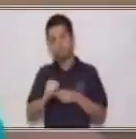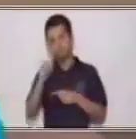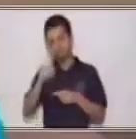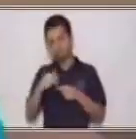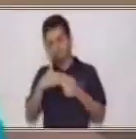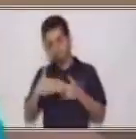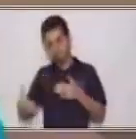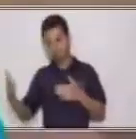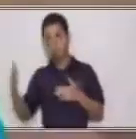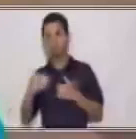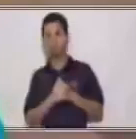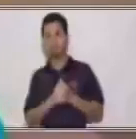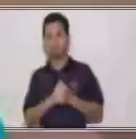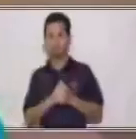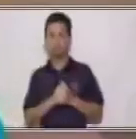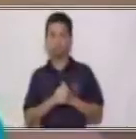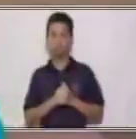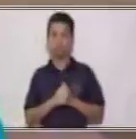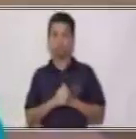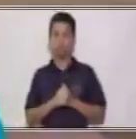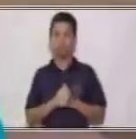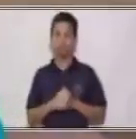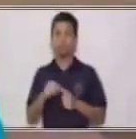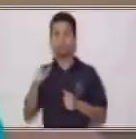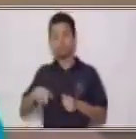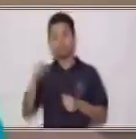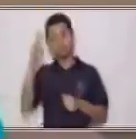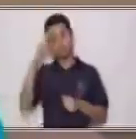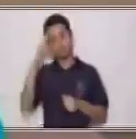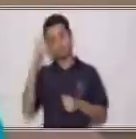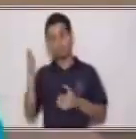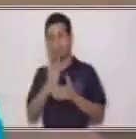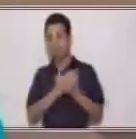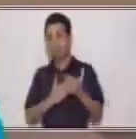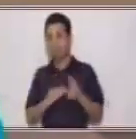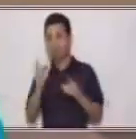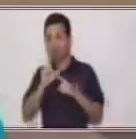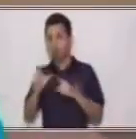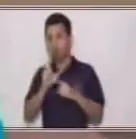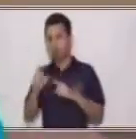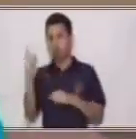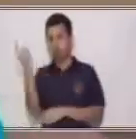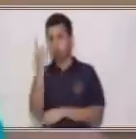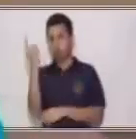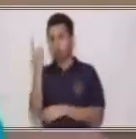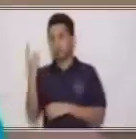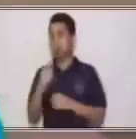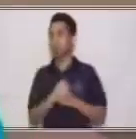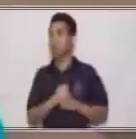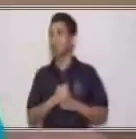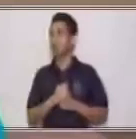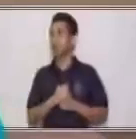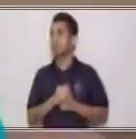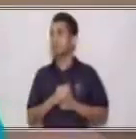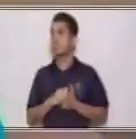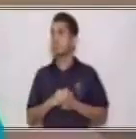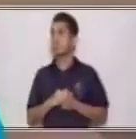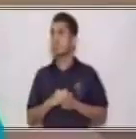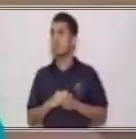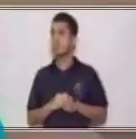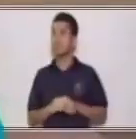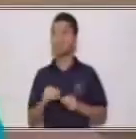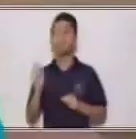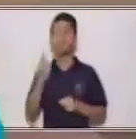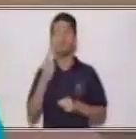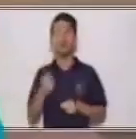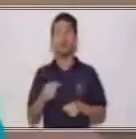medidas que hoy vamos a trabajar, vamos a recordar algunas cosas muy importantes. En primer lugar, las medidas